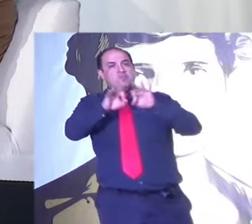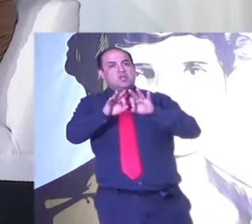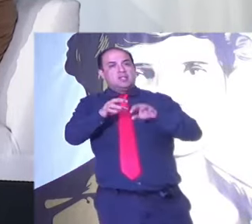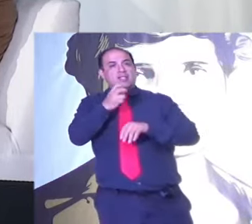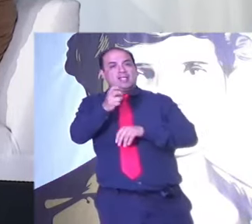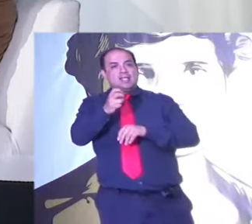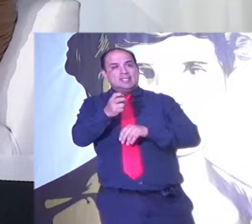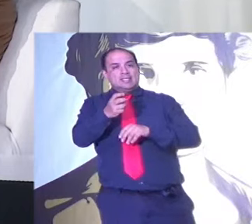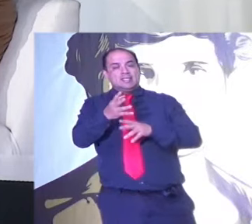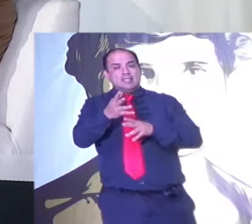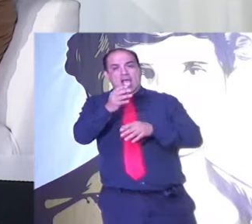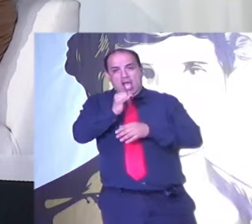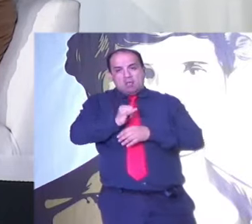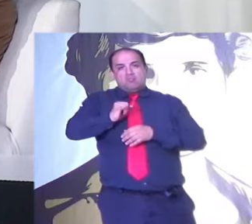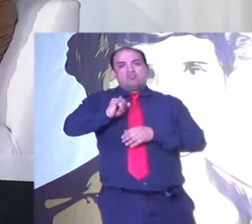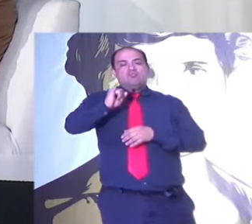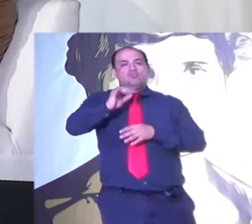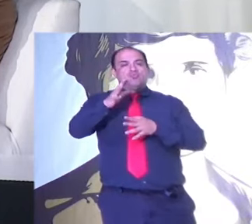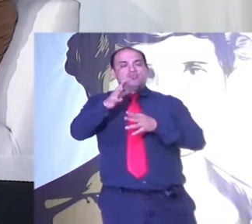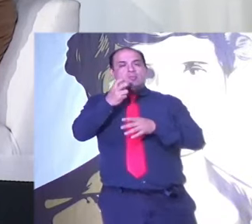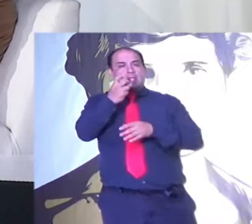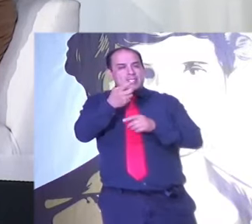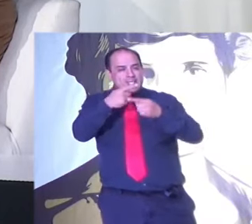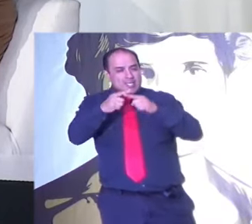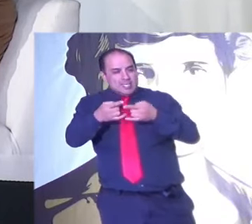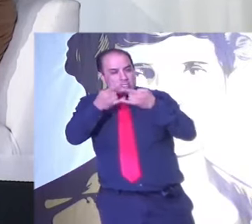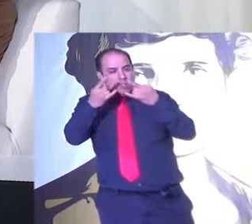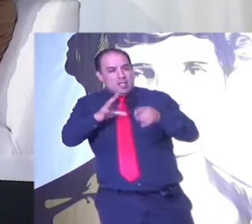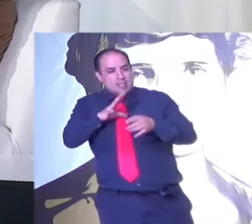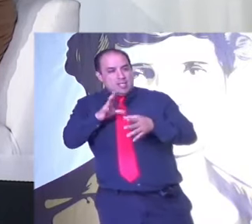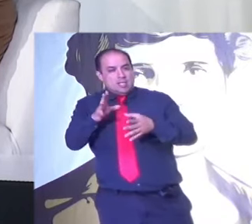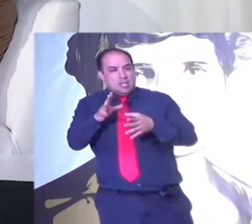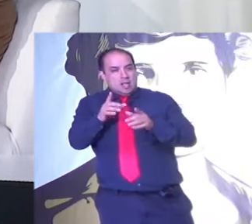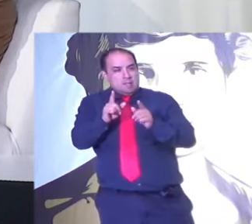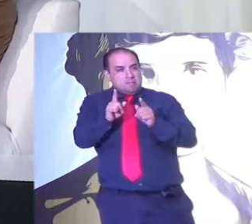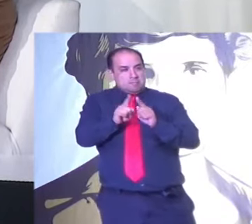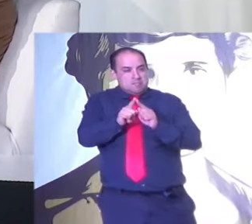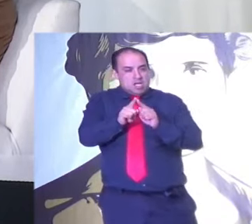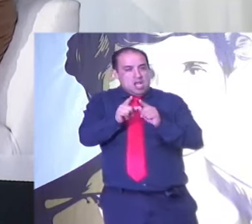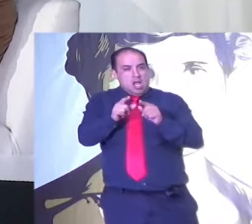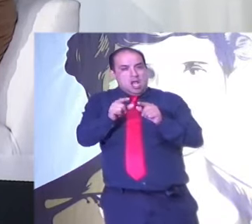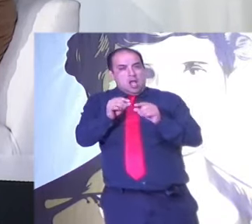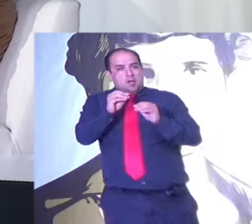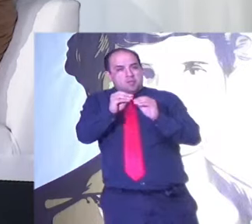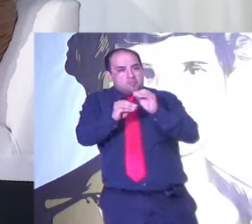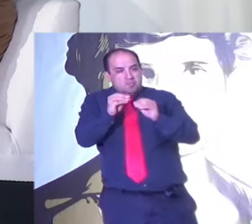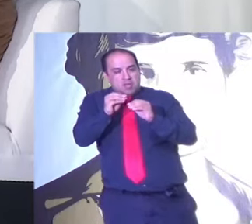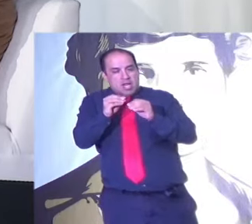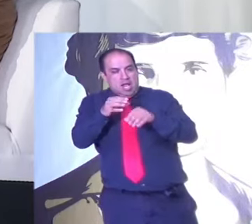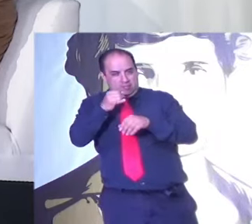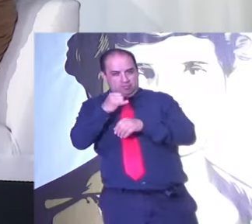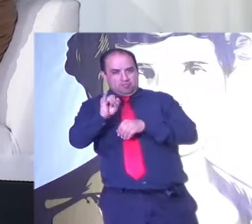inyección de absurdo, por lo menos los cuentos tienen por lo menos una mínima inyección de absurdo, ¿no? Esa es